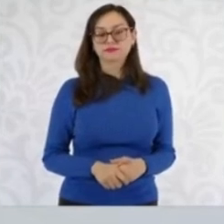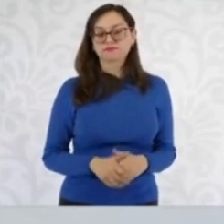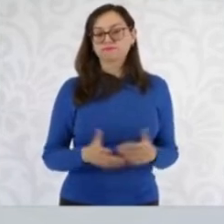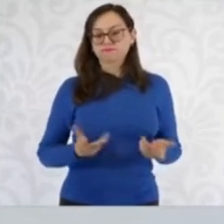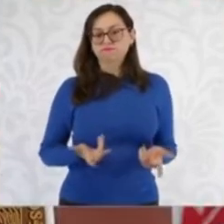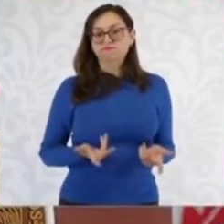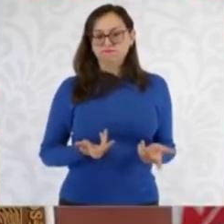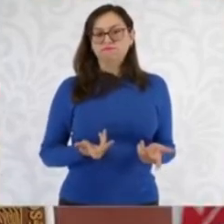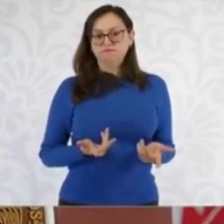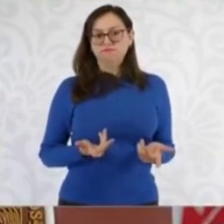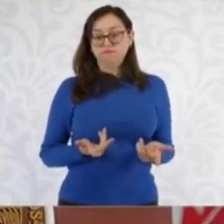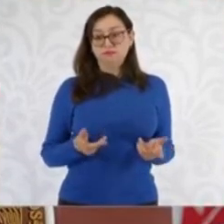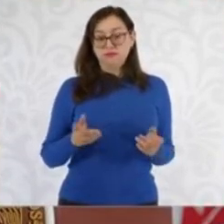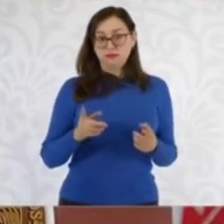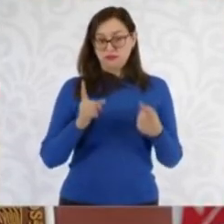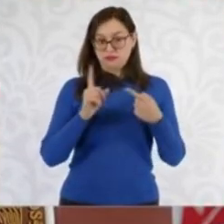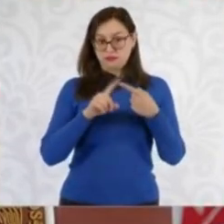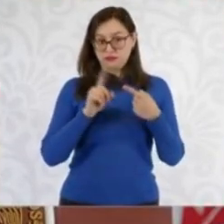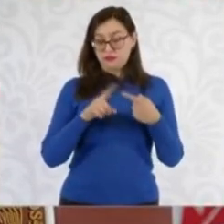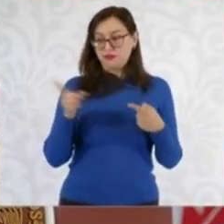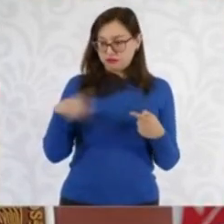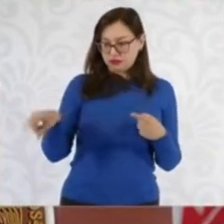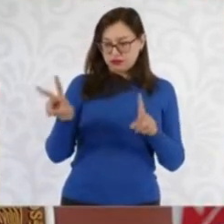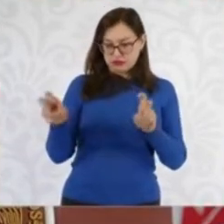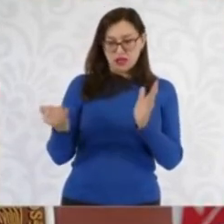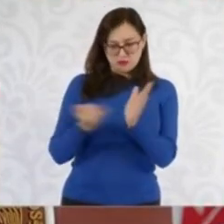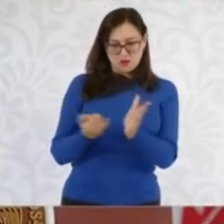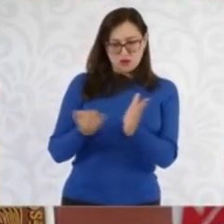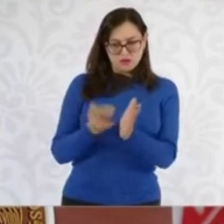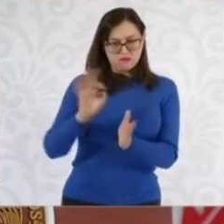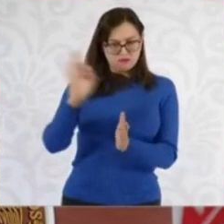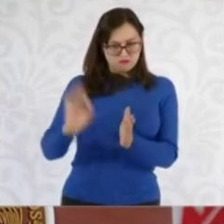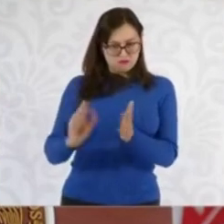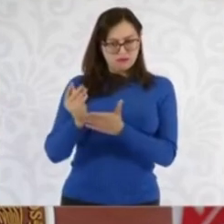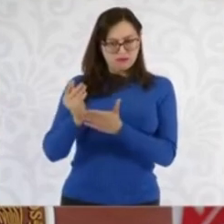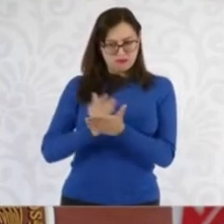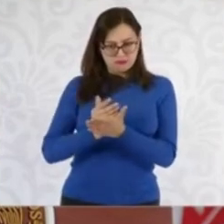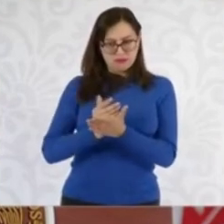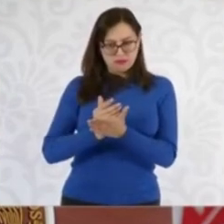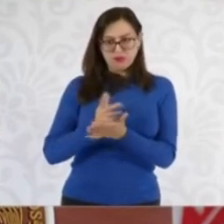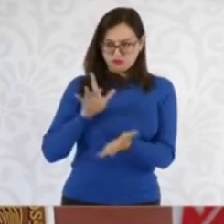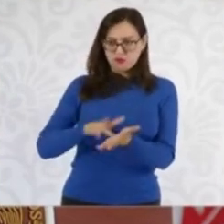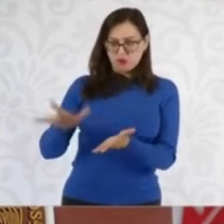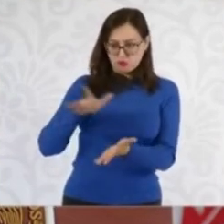el apoyo fiscal que existe desde hace mucho tiempo, incluso incrementó un poquito.